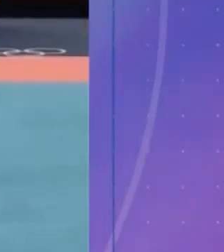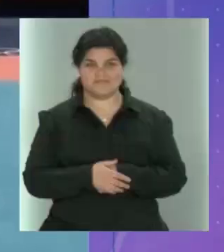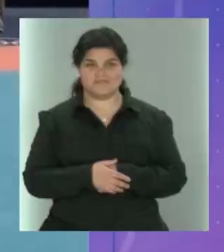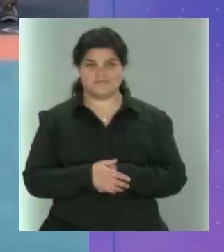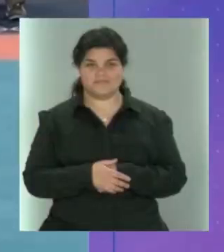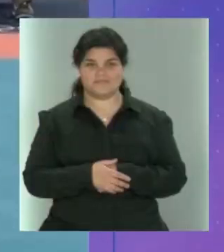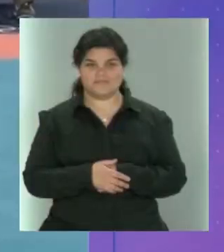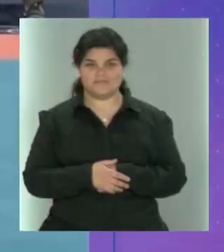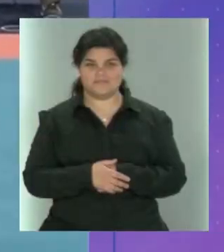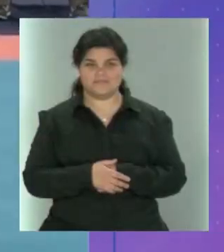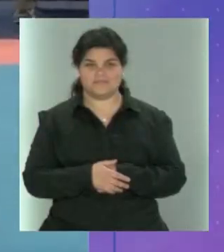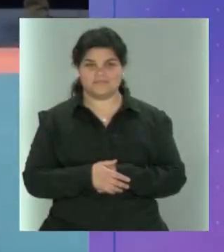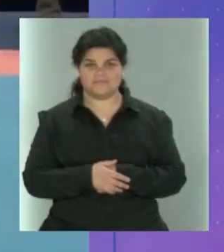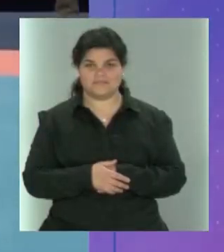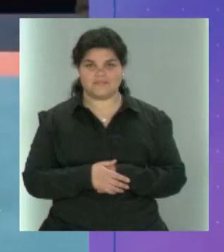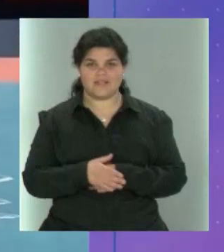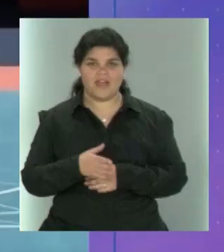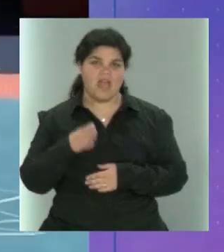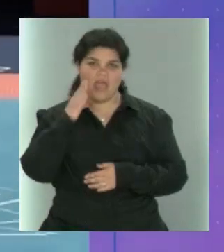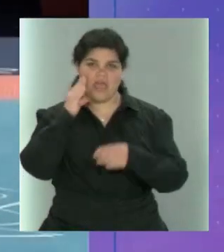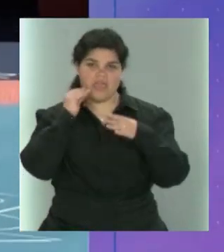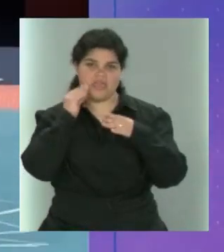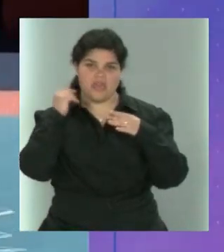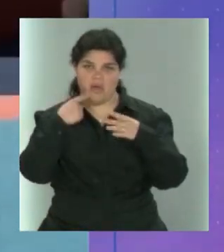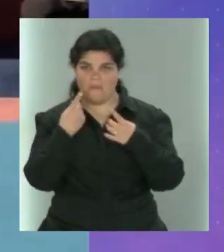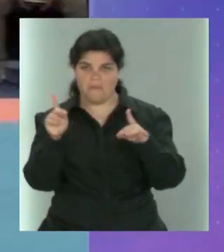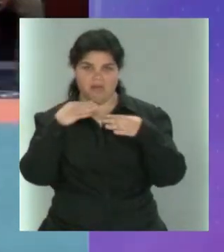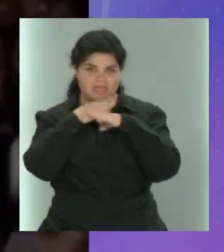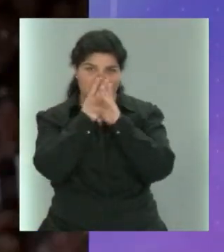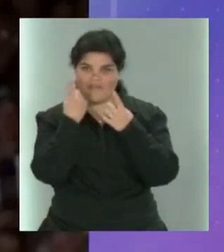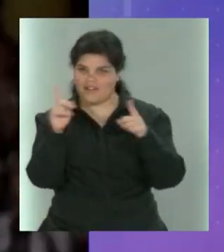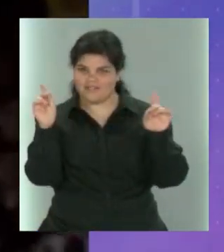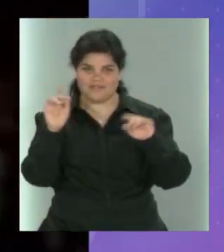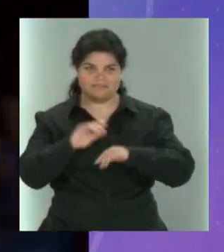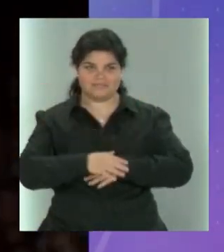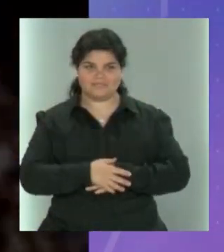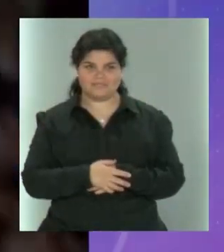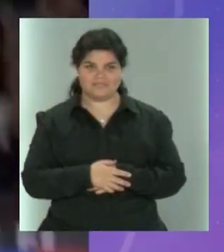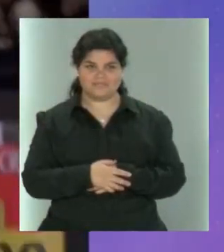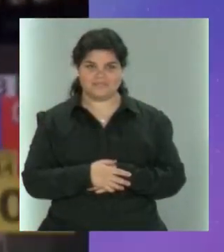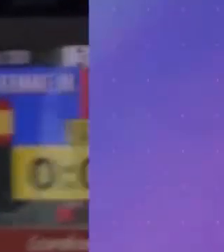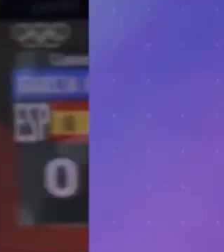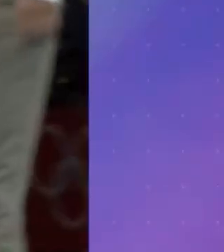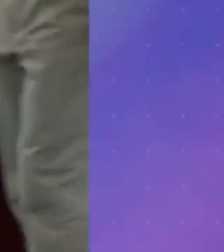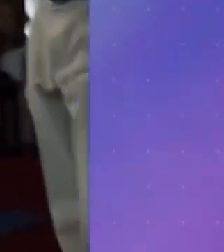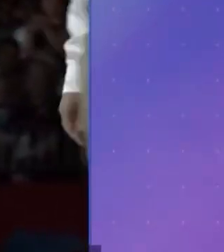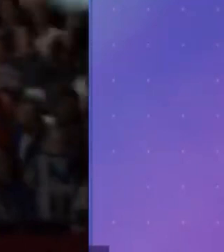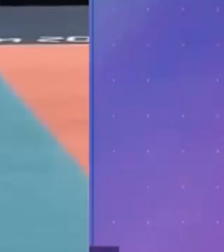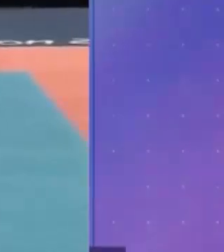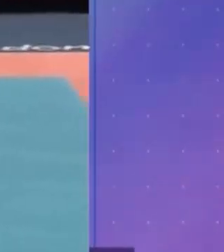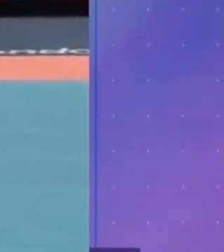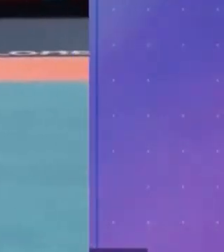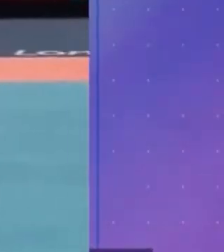Go back there again, 2 seconds left, he's got to score, or the goal goes to Argentina, and it does. A dramatic finish to this